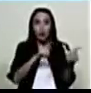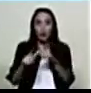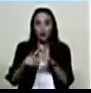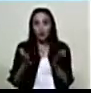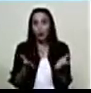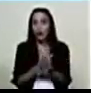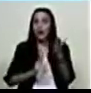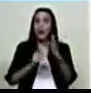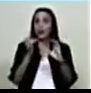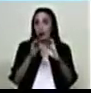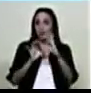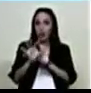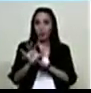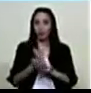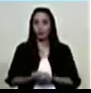plan parto humanizado.